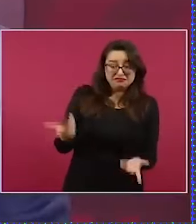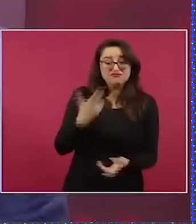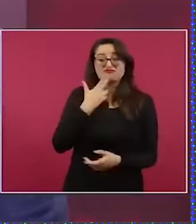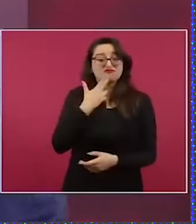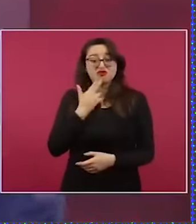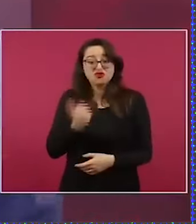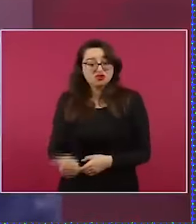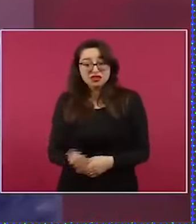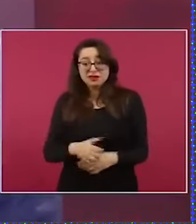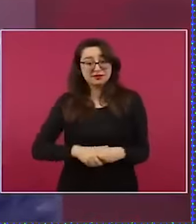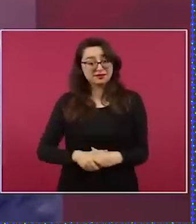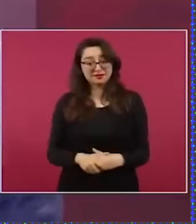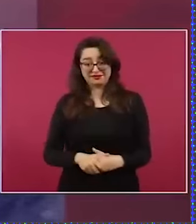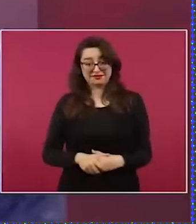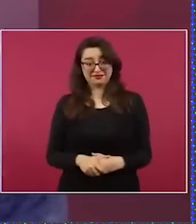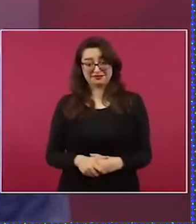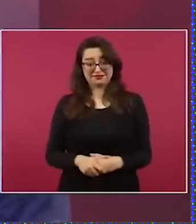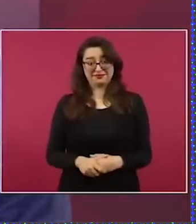lo crearon